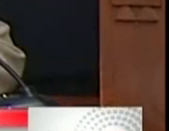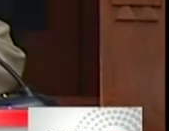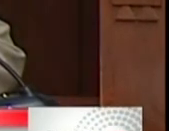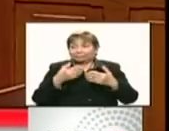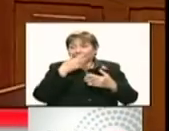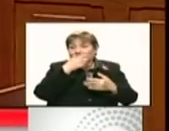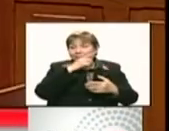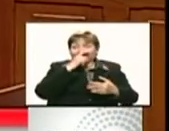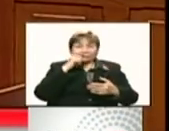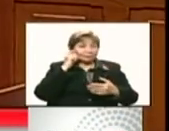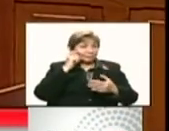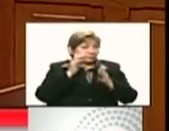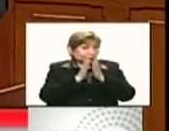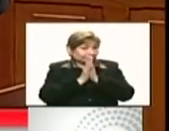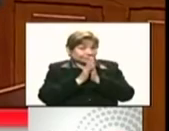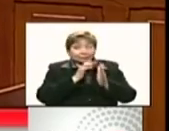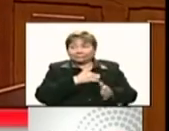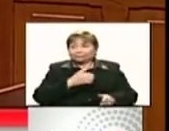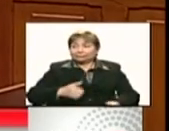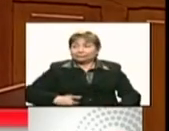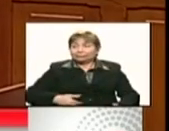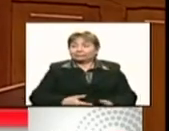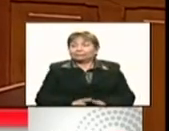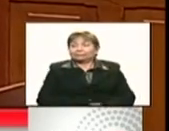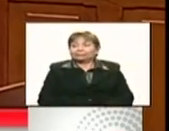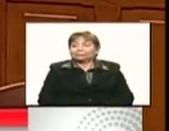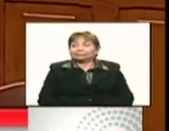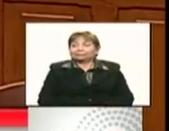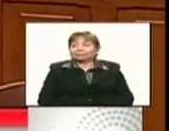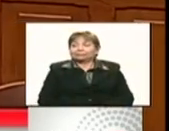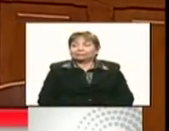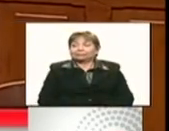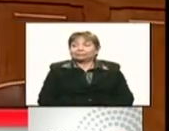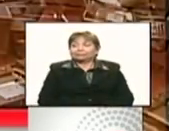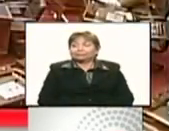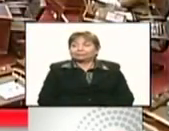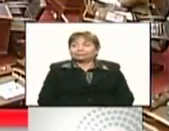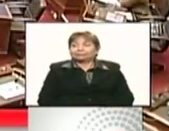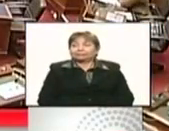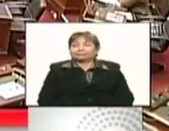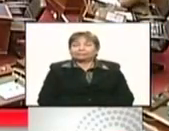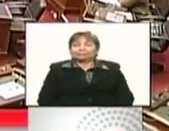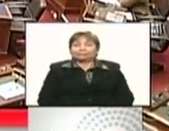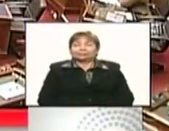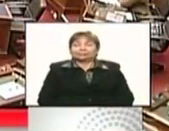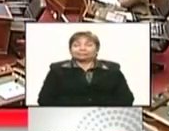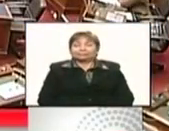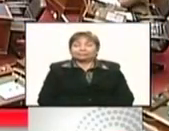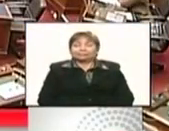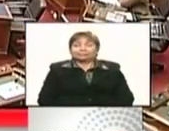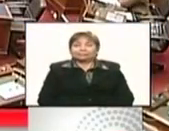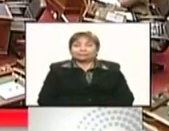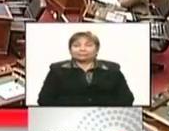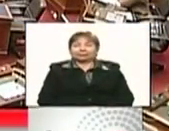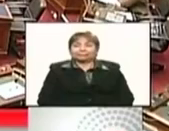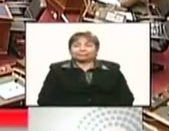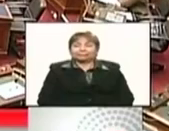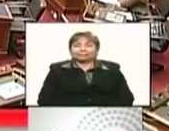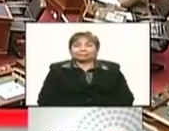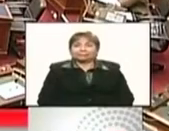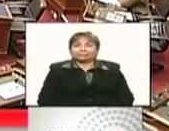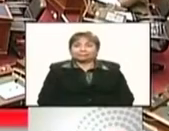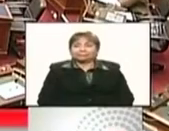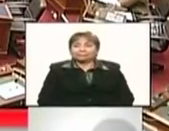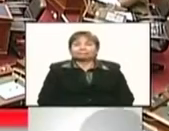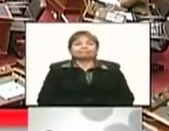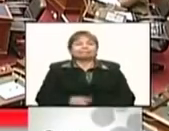referéndum para reformar la Constitución, se requiere por lo menos obtener en dos legislaturas ordinarias,